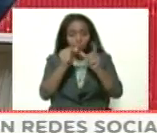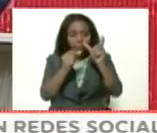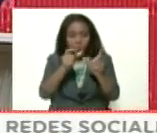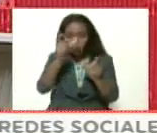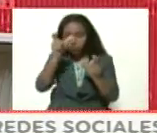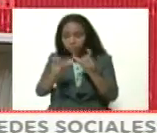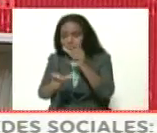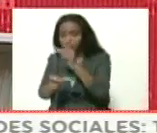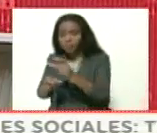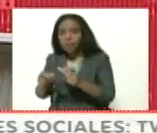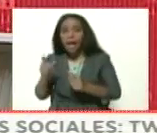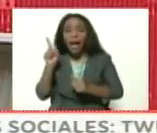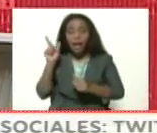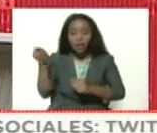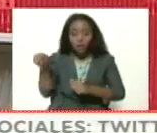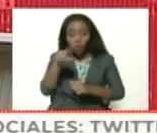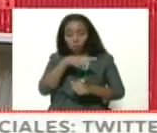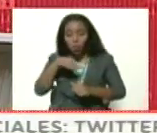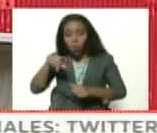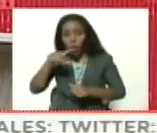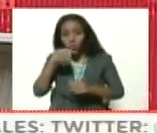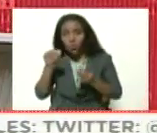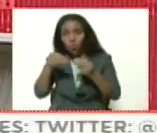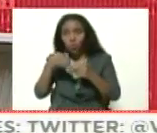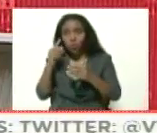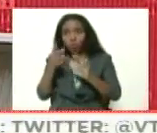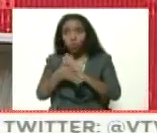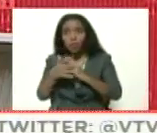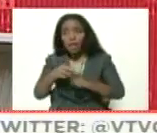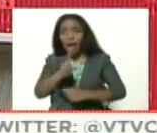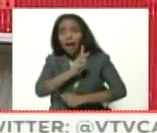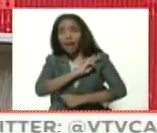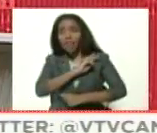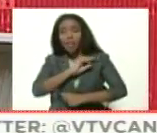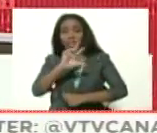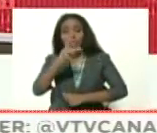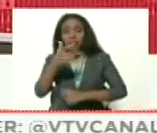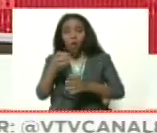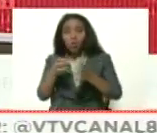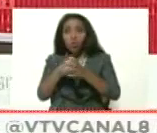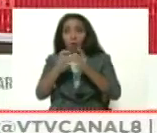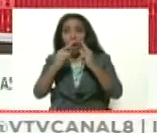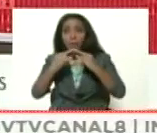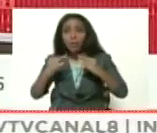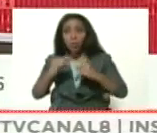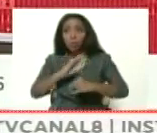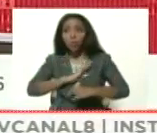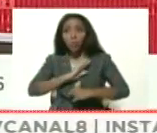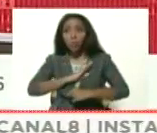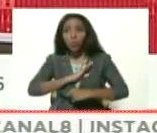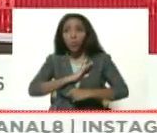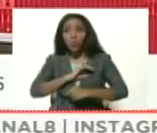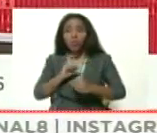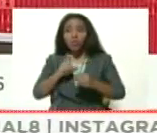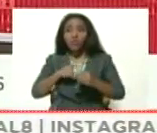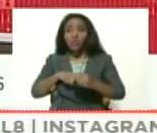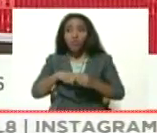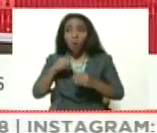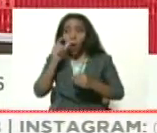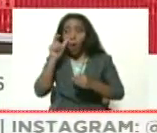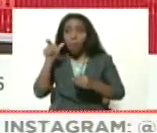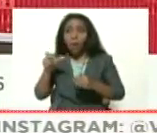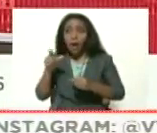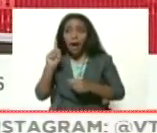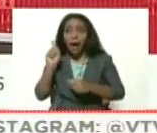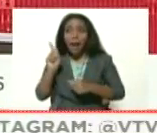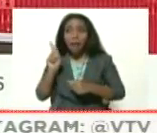López, alias Loco Loco. Y el jefe del tercer campamento al que pertenecía Fernández Figuera